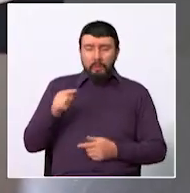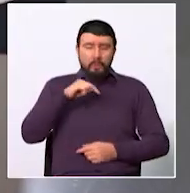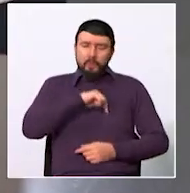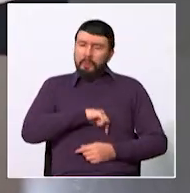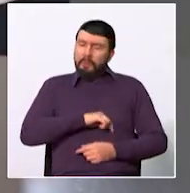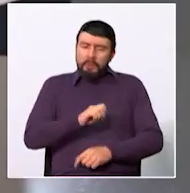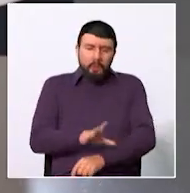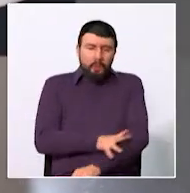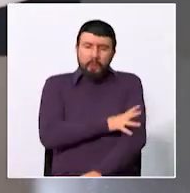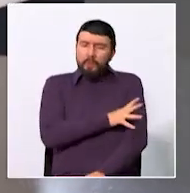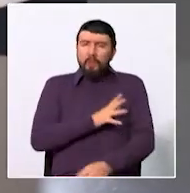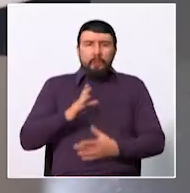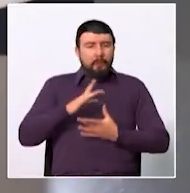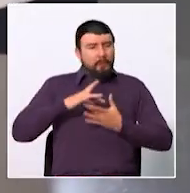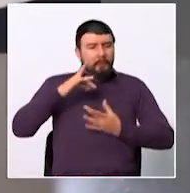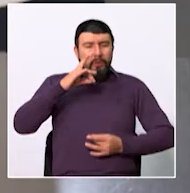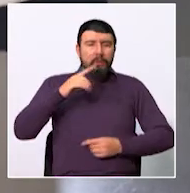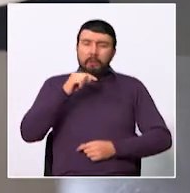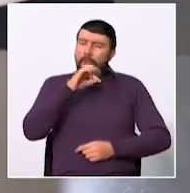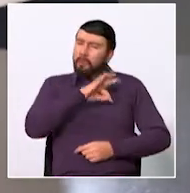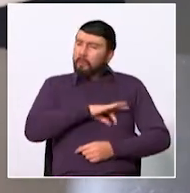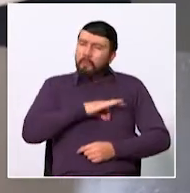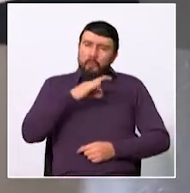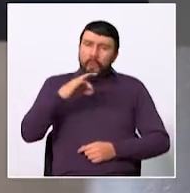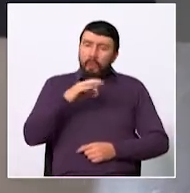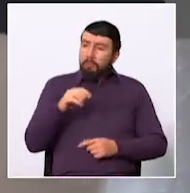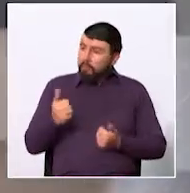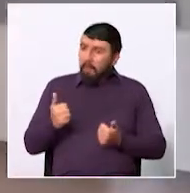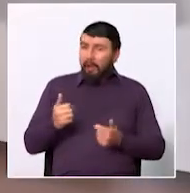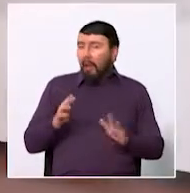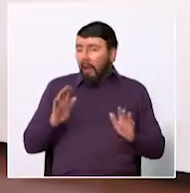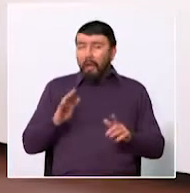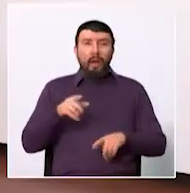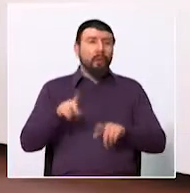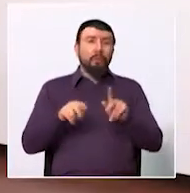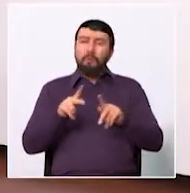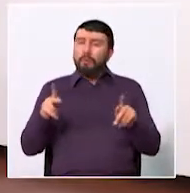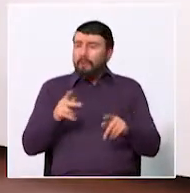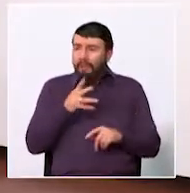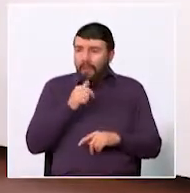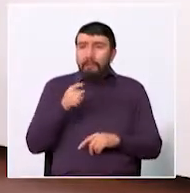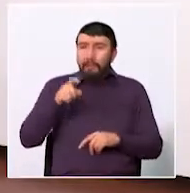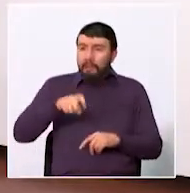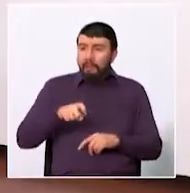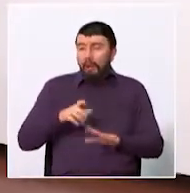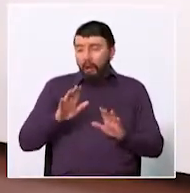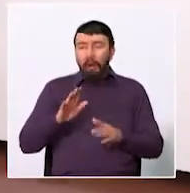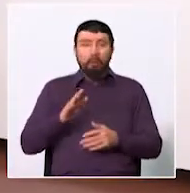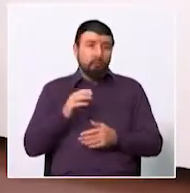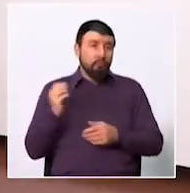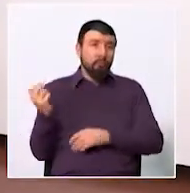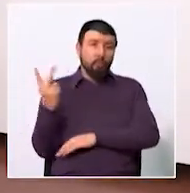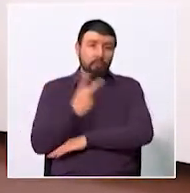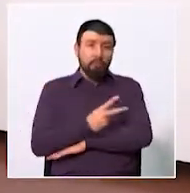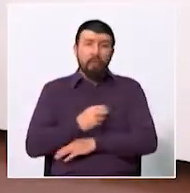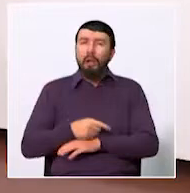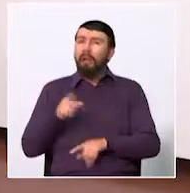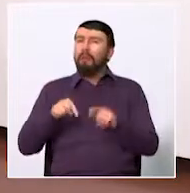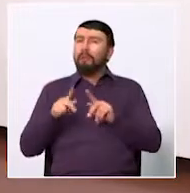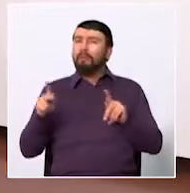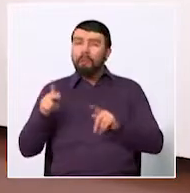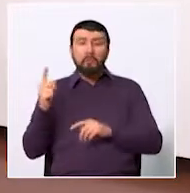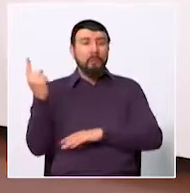emocional espiritual y psicológica pero pero hay gente que no la necesita incluso hay gente que va para el día para tu salud